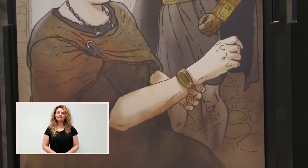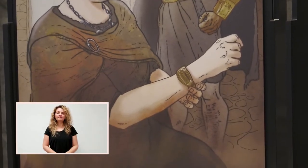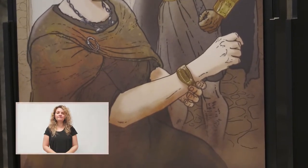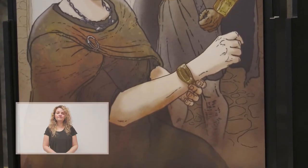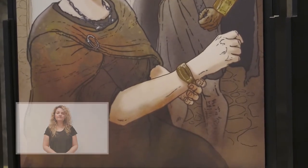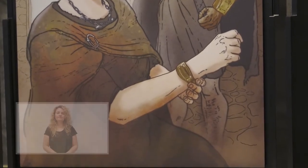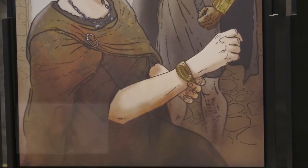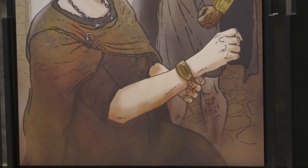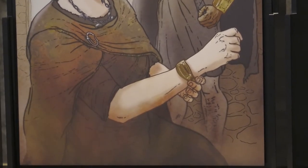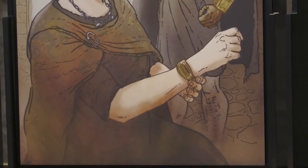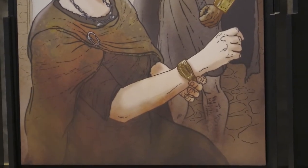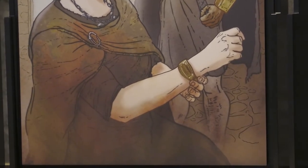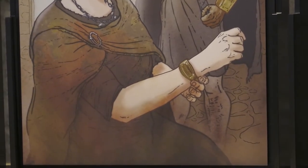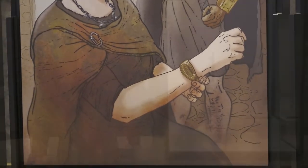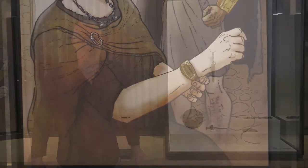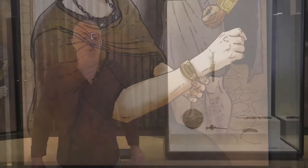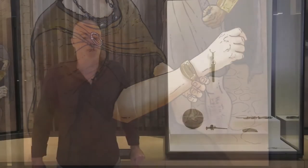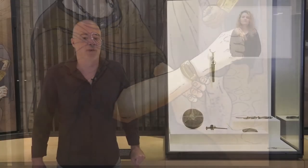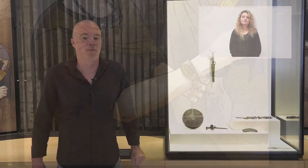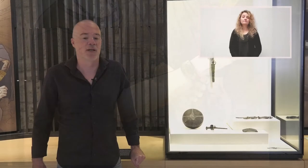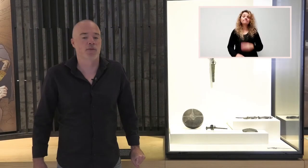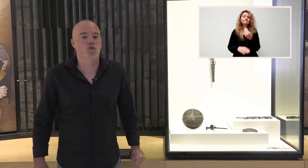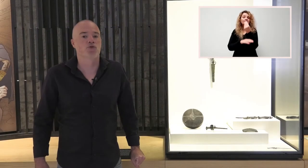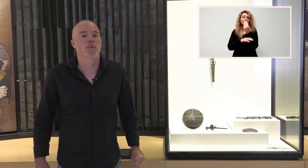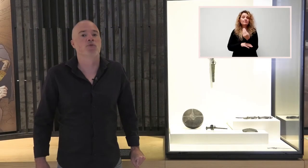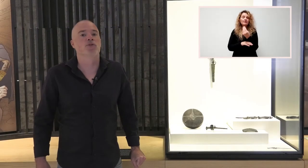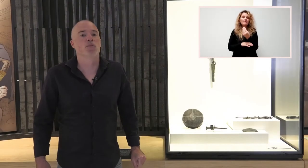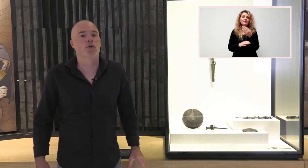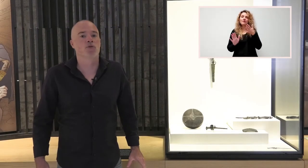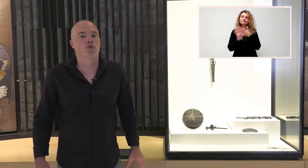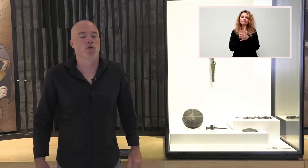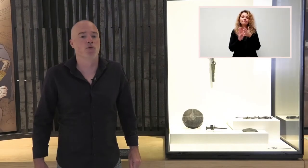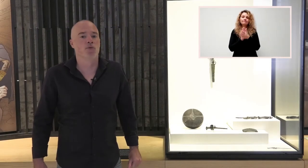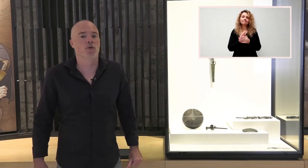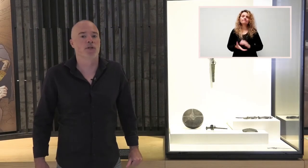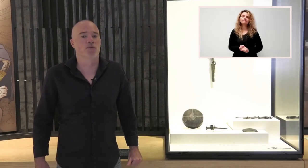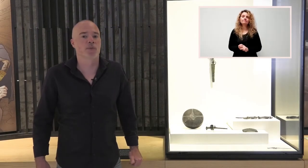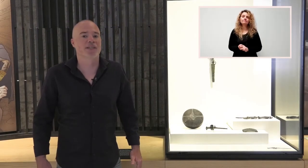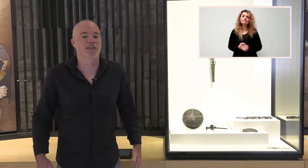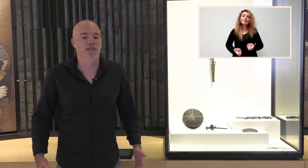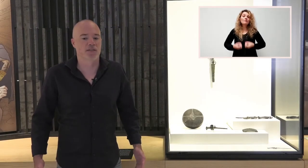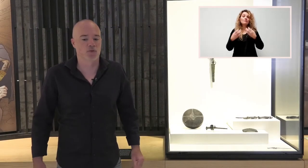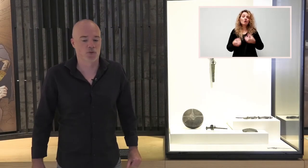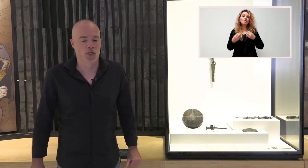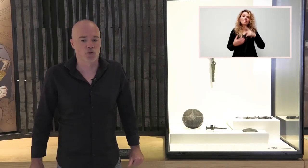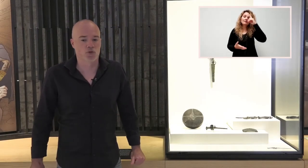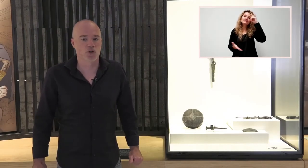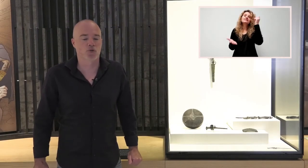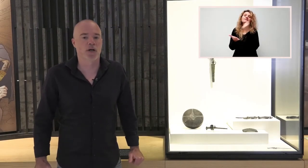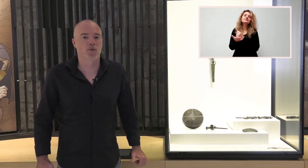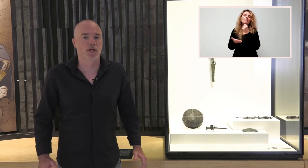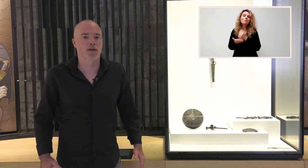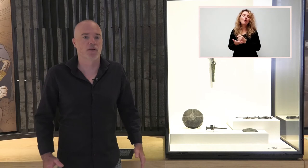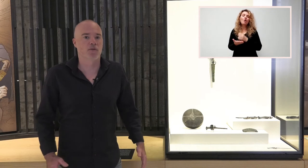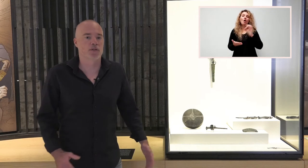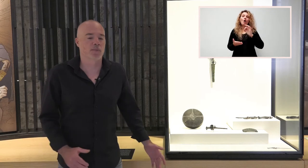A hora de describir esta peza, vamos a falar dos seus elementos simbólicos ou decorativos máis característicos. Son os que nos